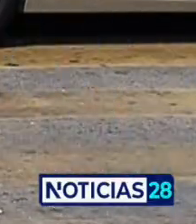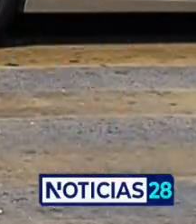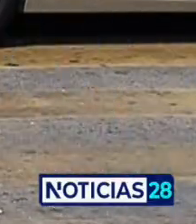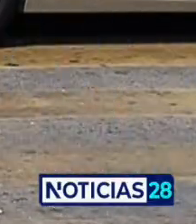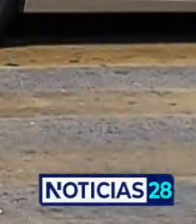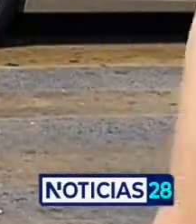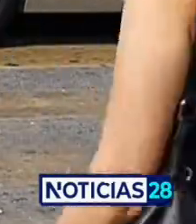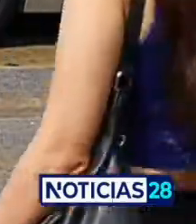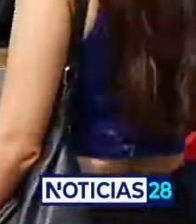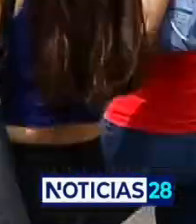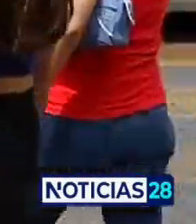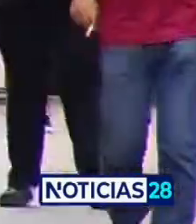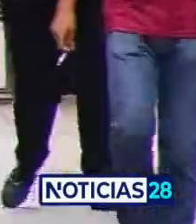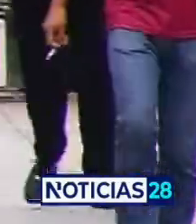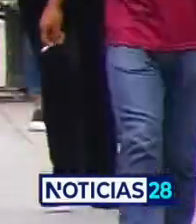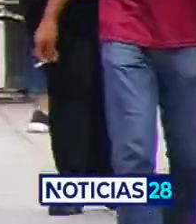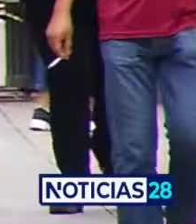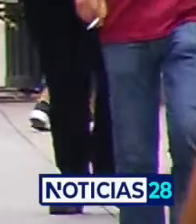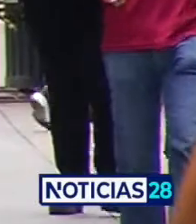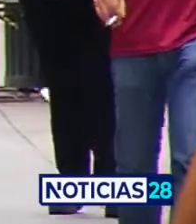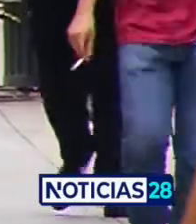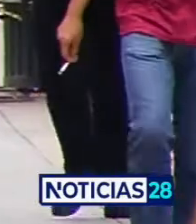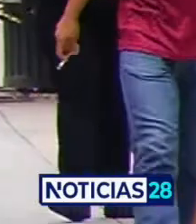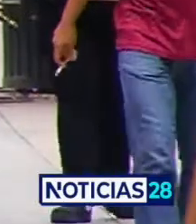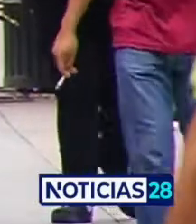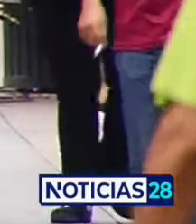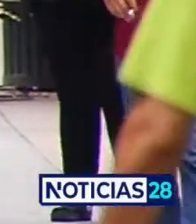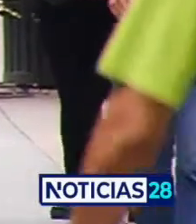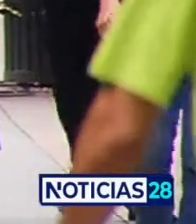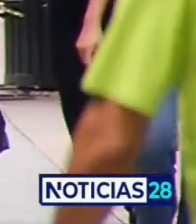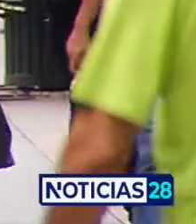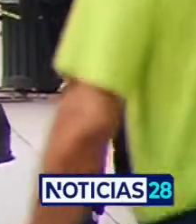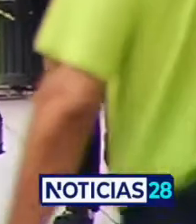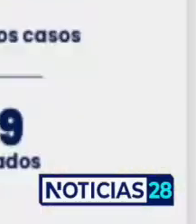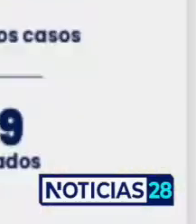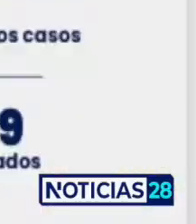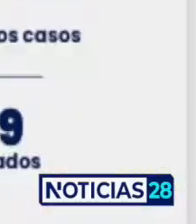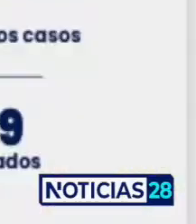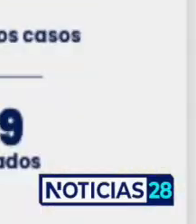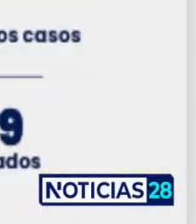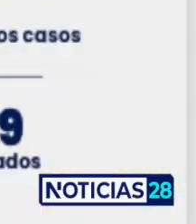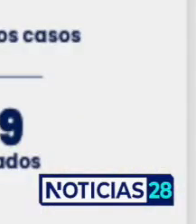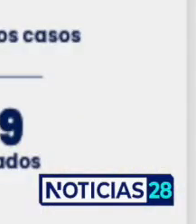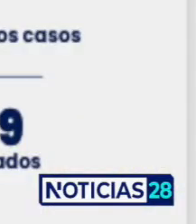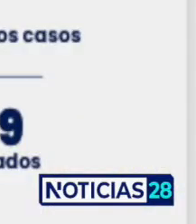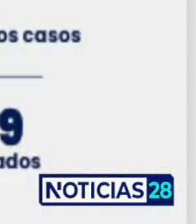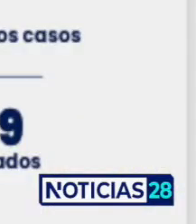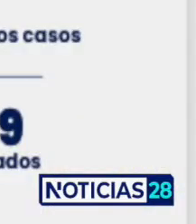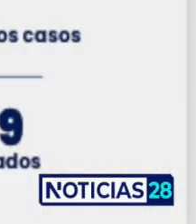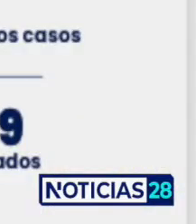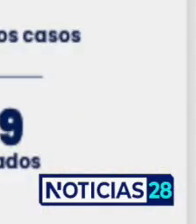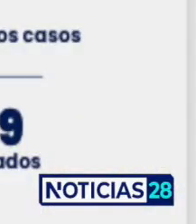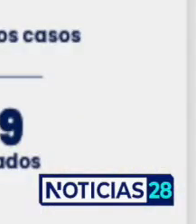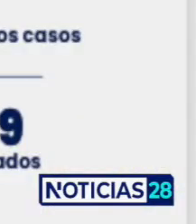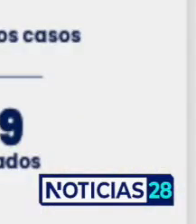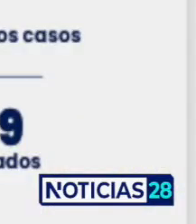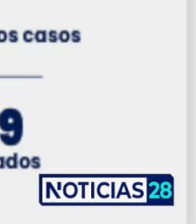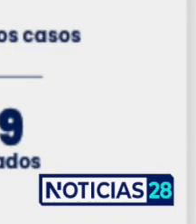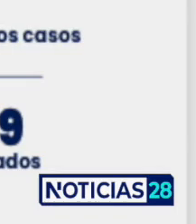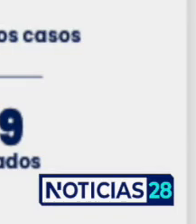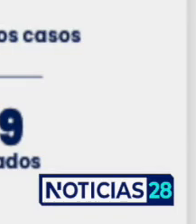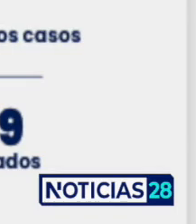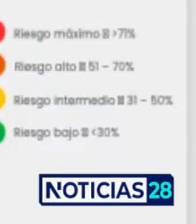las estadísticas de comida en la entidad hasta este 9 de octubre se reportaron 343 nuevos contagios y un